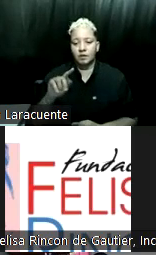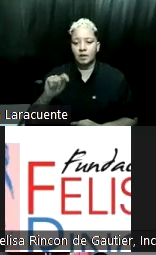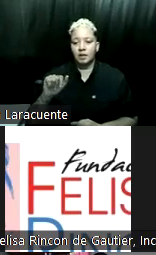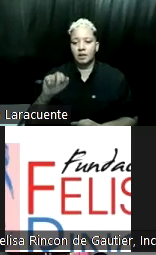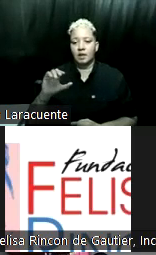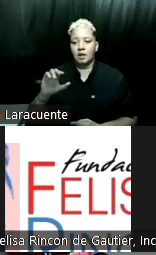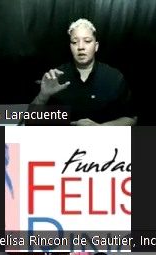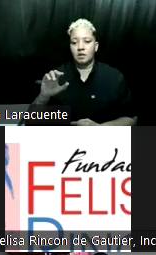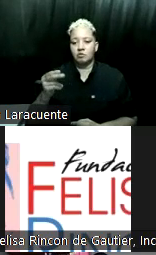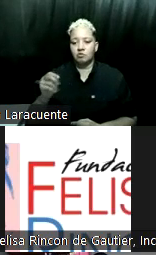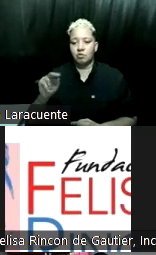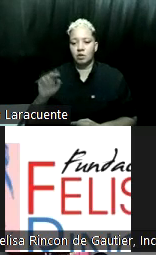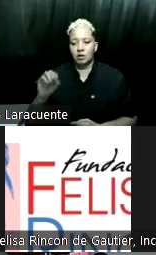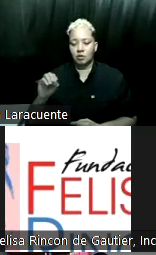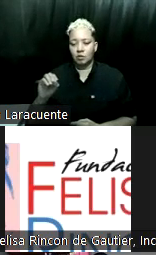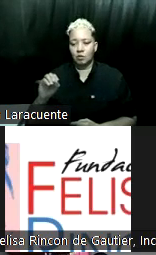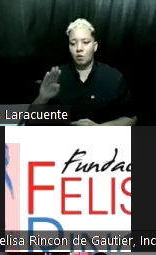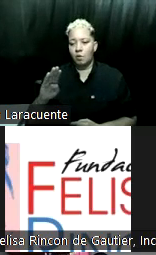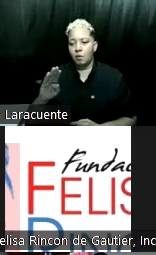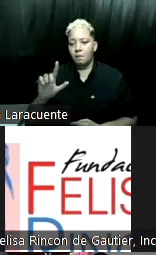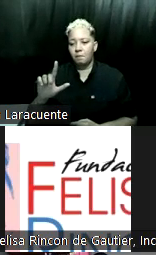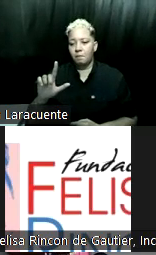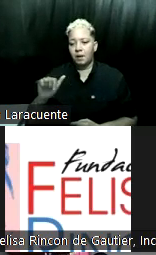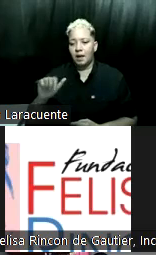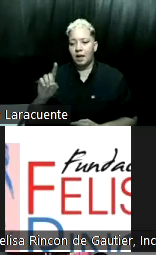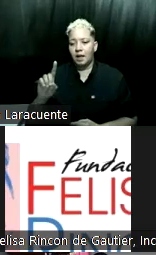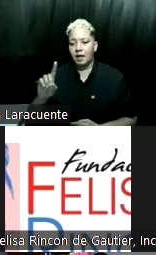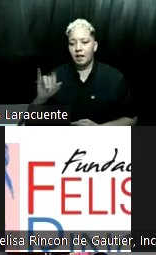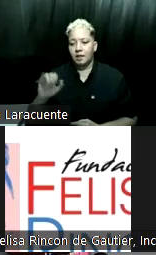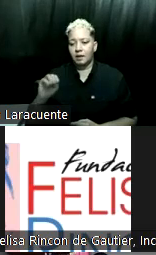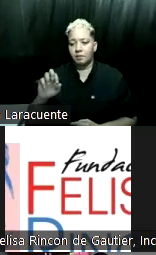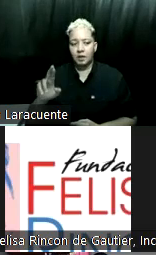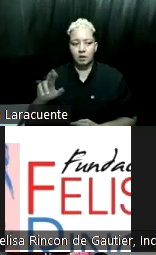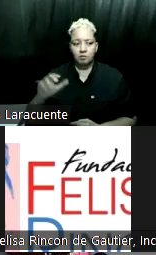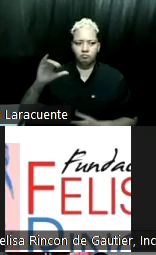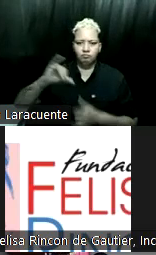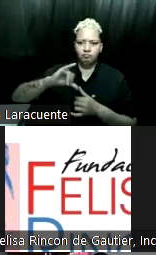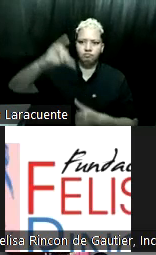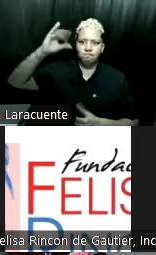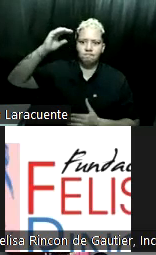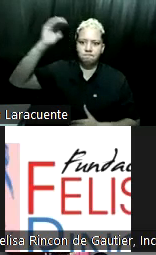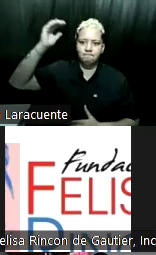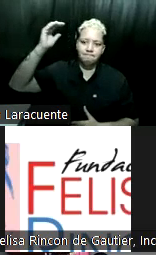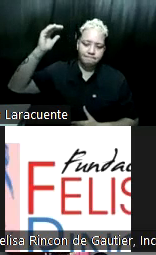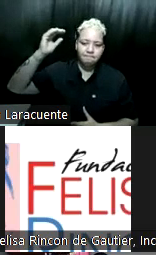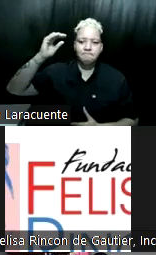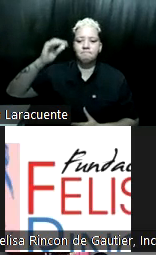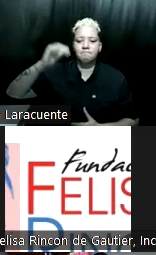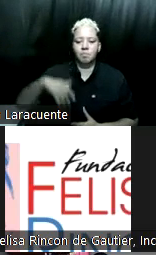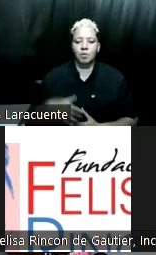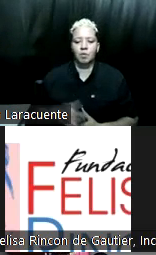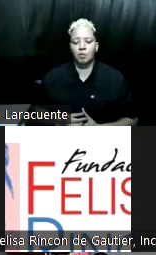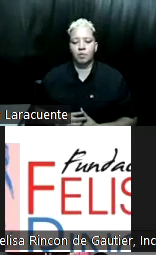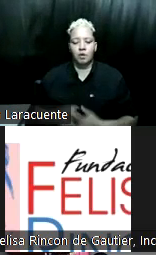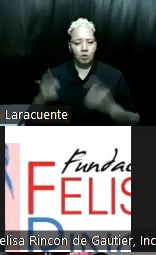¿verdad? Vladimir Tachenko, que era un gigante soviético y no vino en